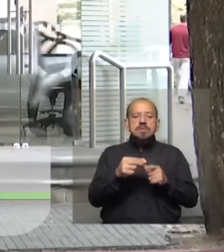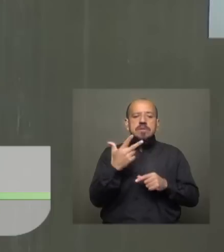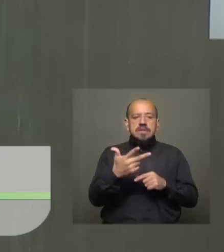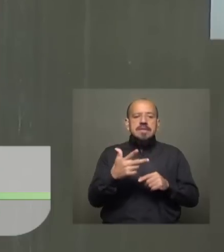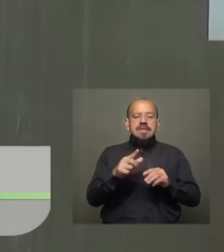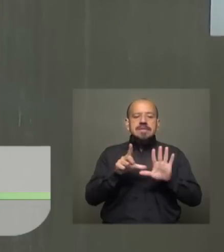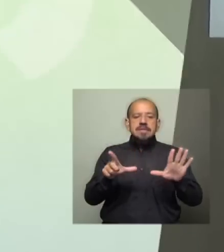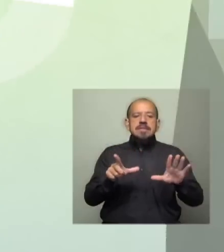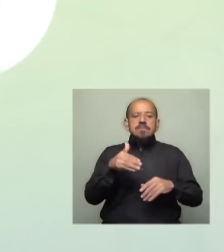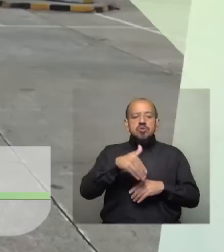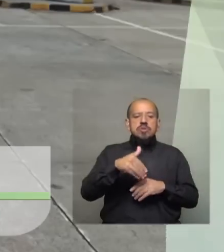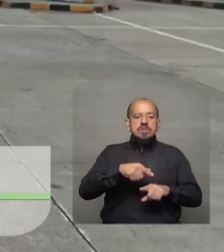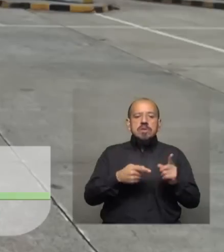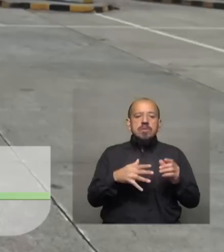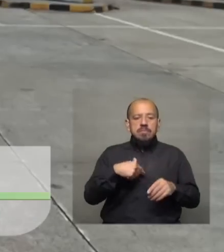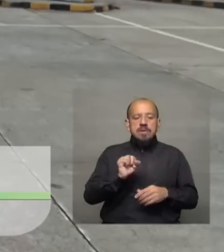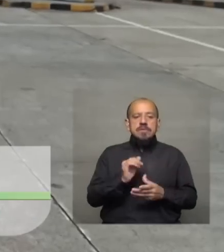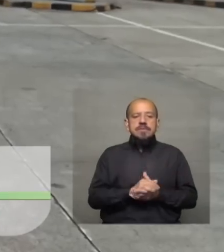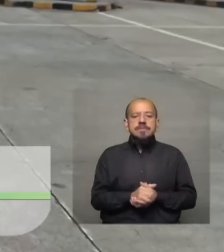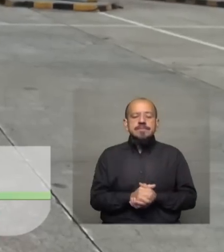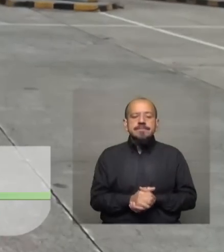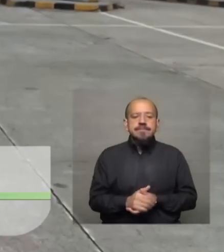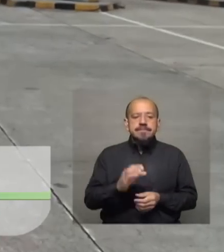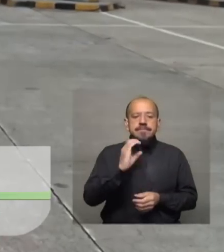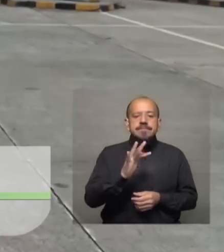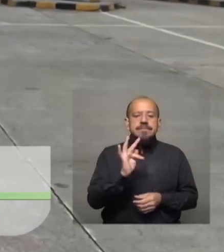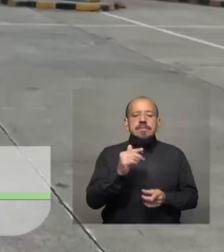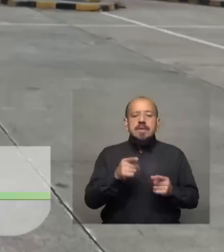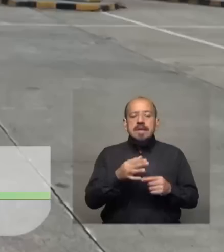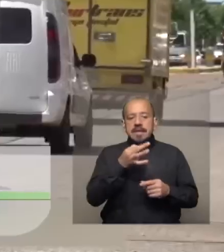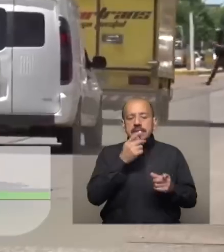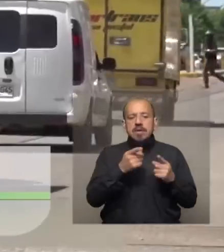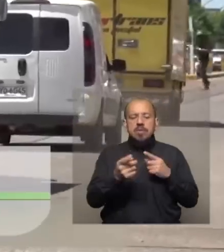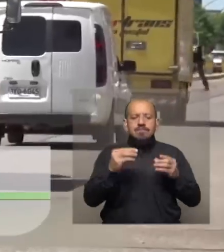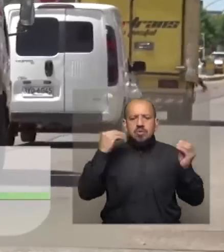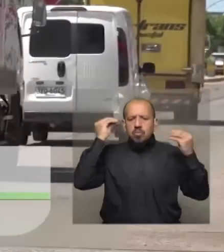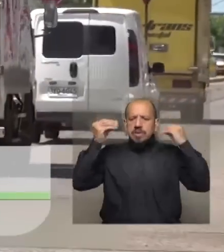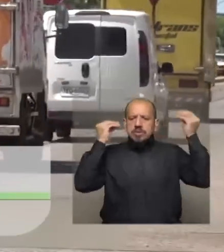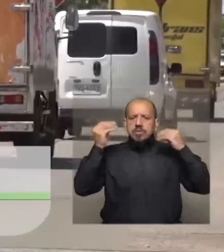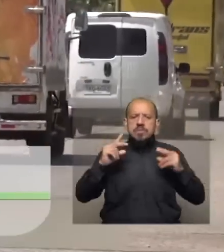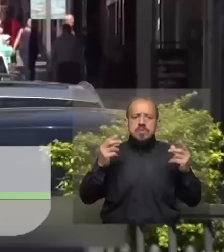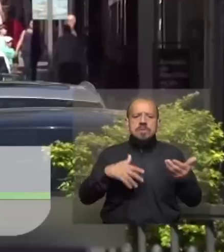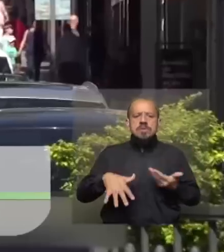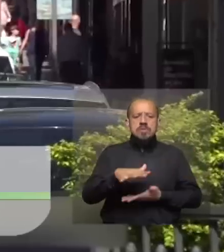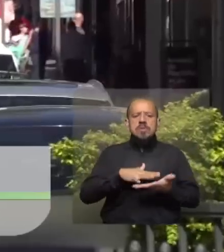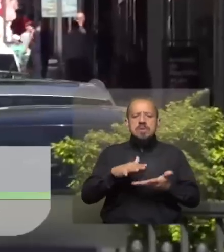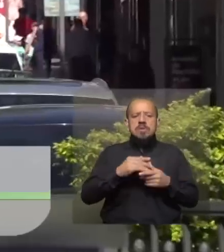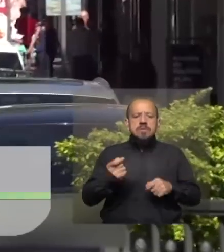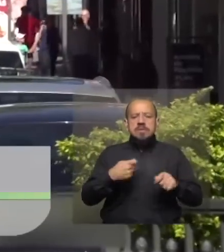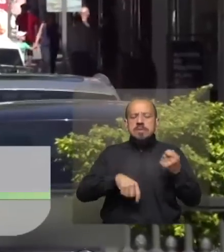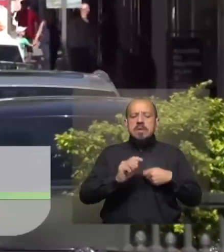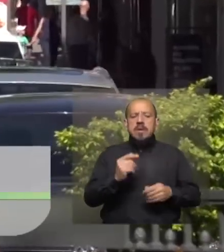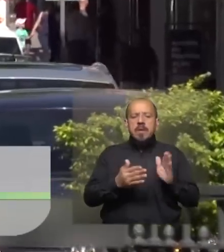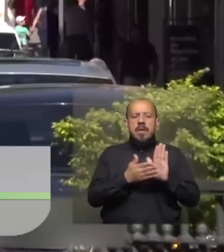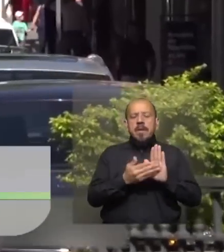y medio más que el año anterior la confederación de cámaras empresariales expresó profunda preocupación por la situación de los comercios de la frontera